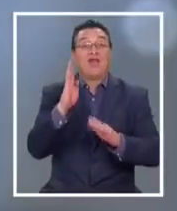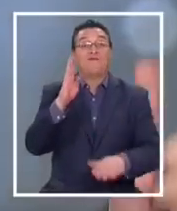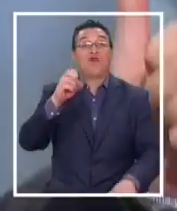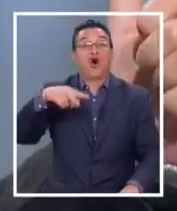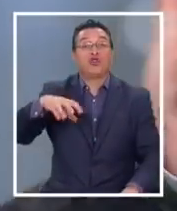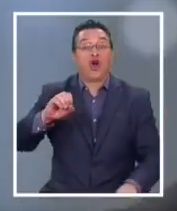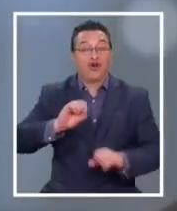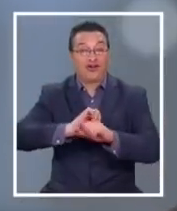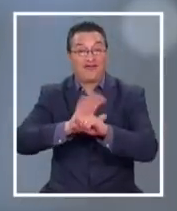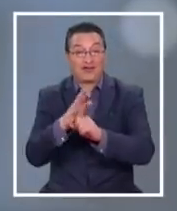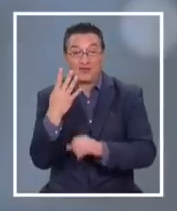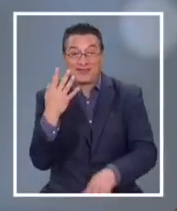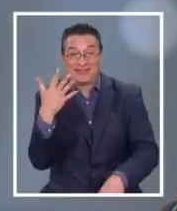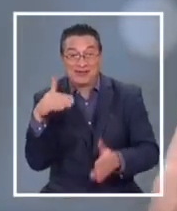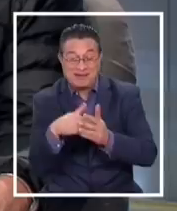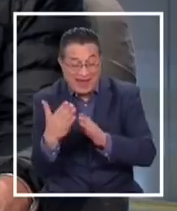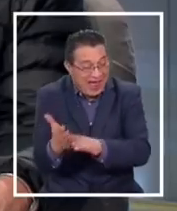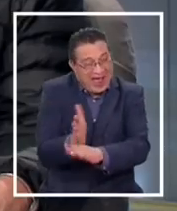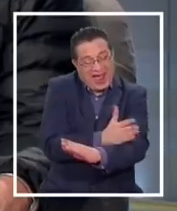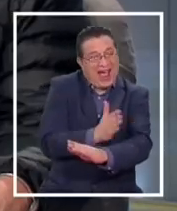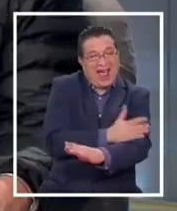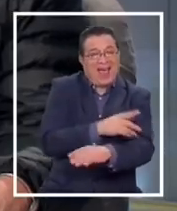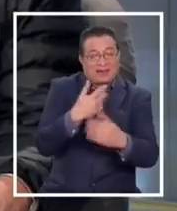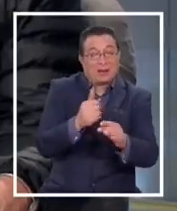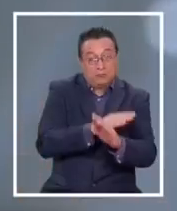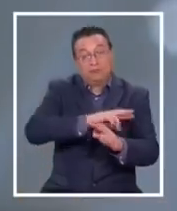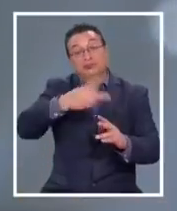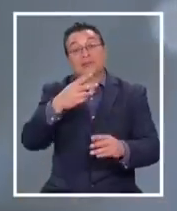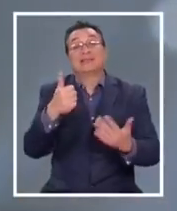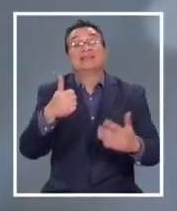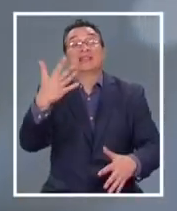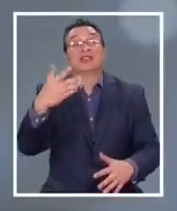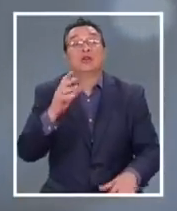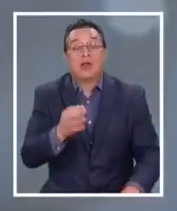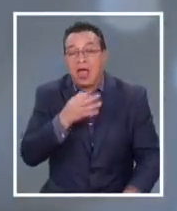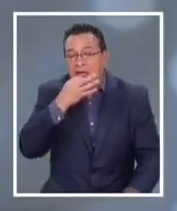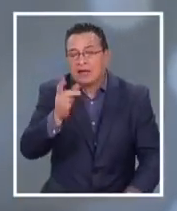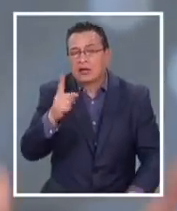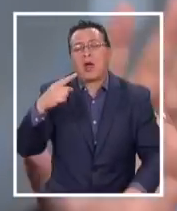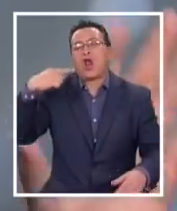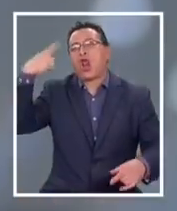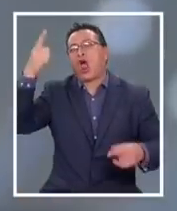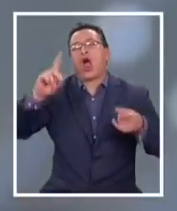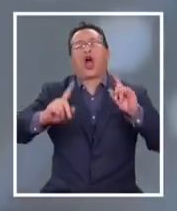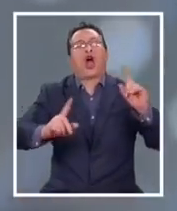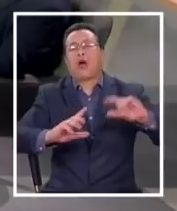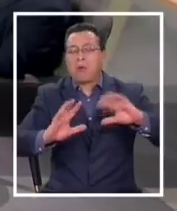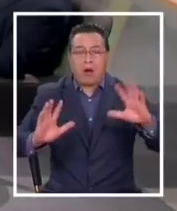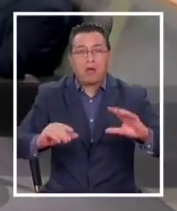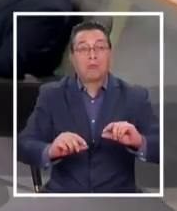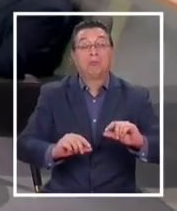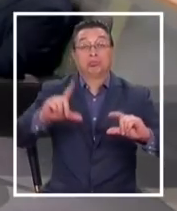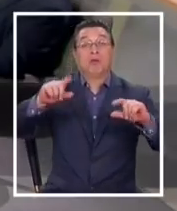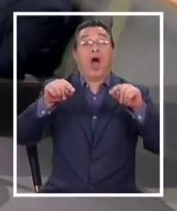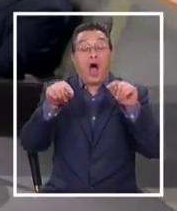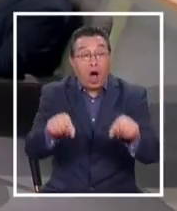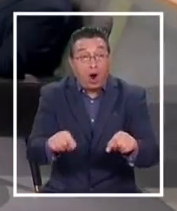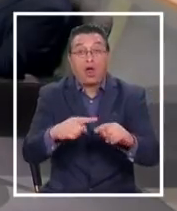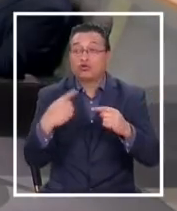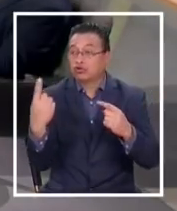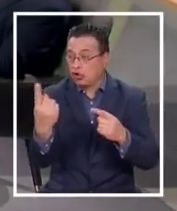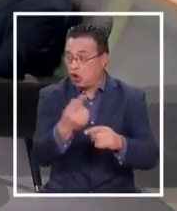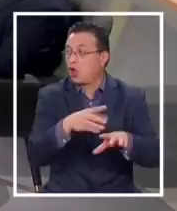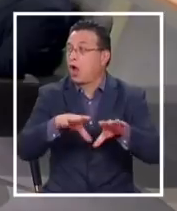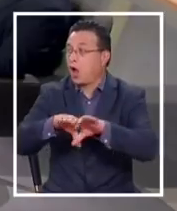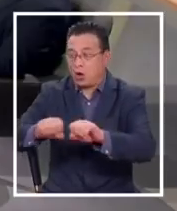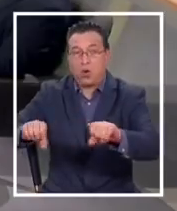45 mil pesos, antes del IFE, nos dijo si estábamos de 65, nos dijeron que estábamos locos. Bueno, qué bueno que ahora estemos todos de acuerdo